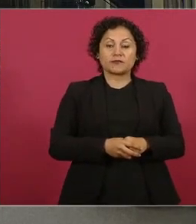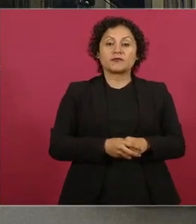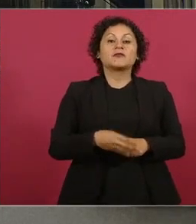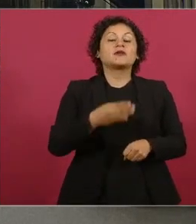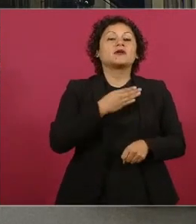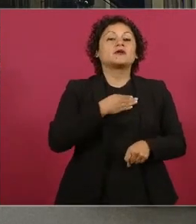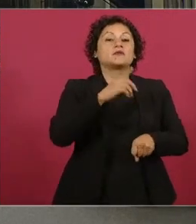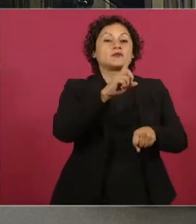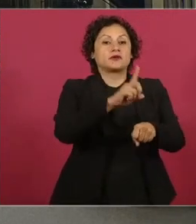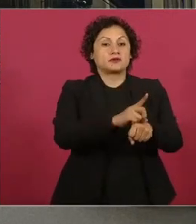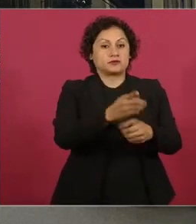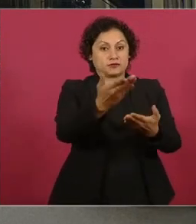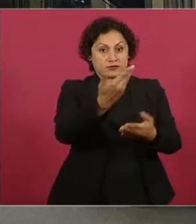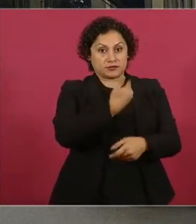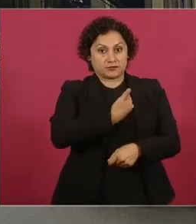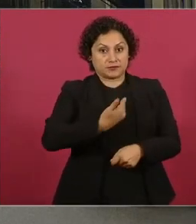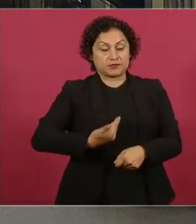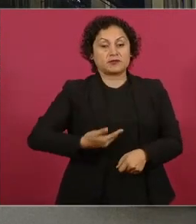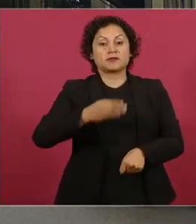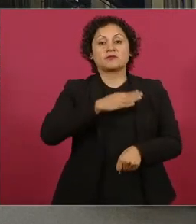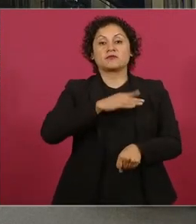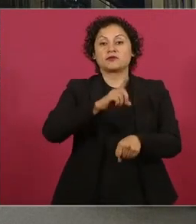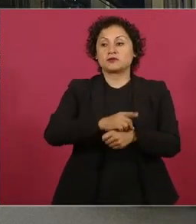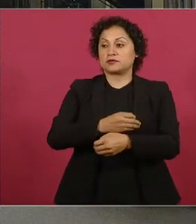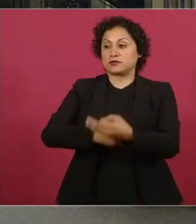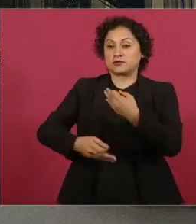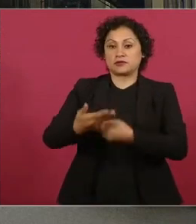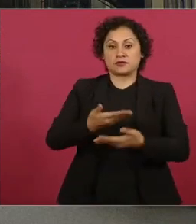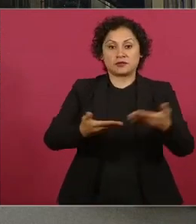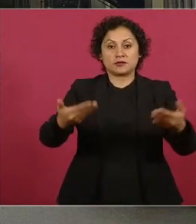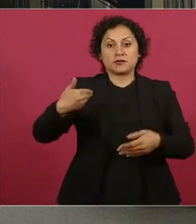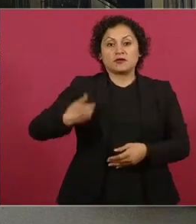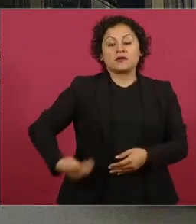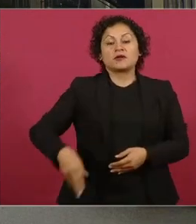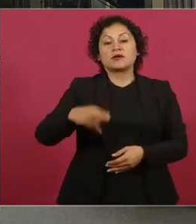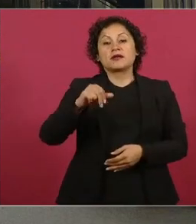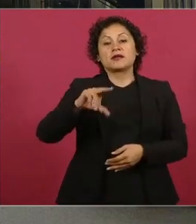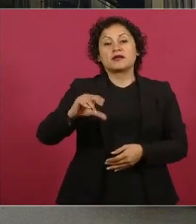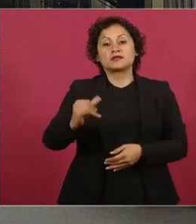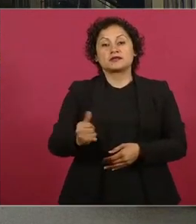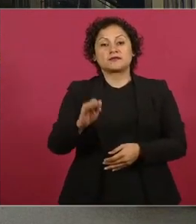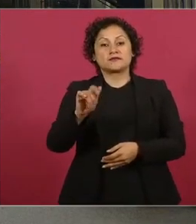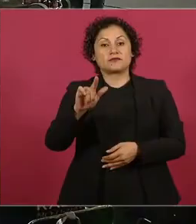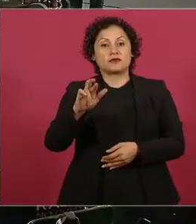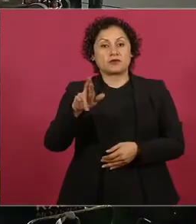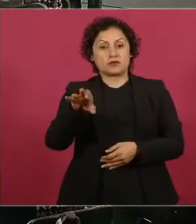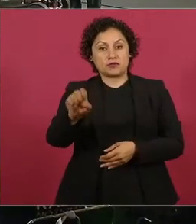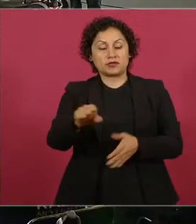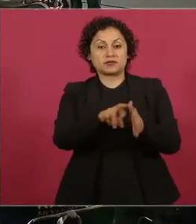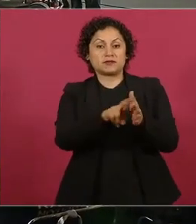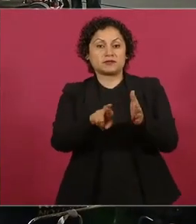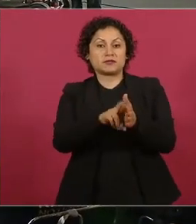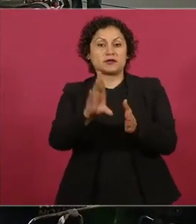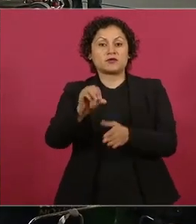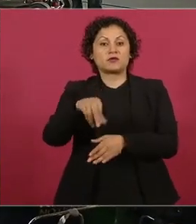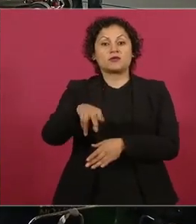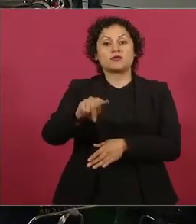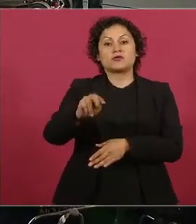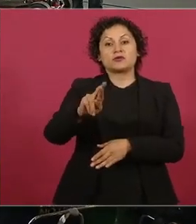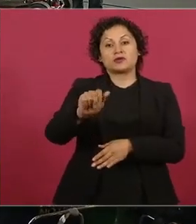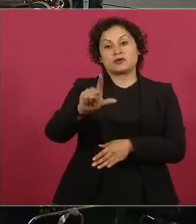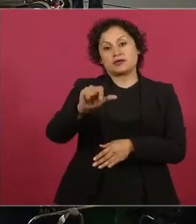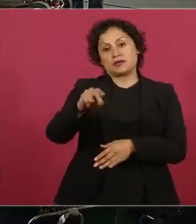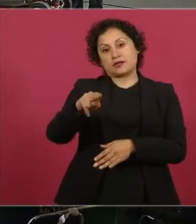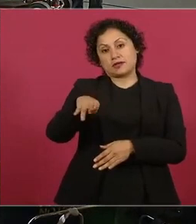Buenos días, presidente. Buenos días a todas y a todos. Nancy Flores, de la revista Contralínea. Presidente, nosotros publicamos este